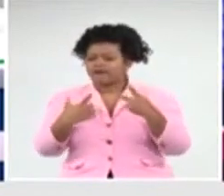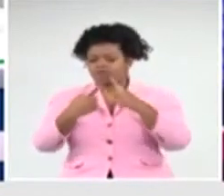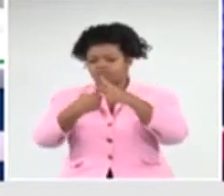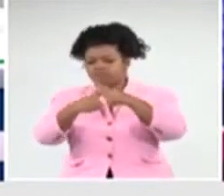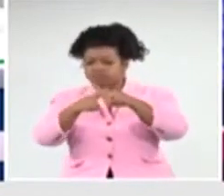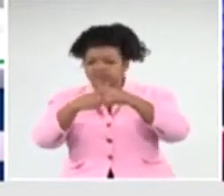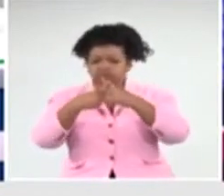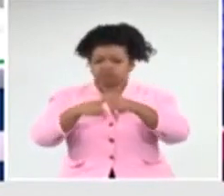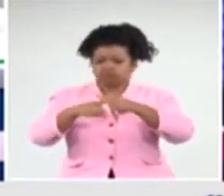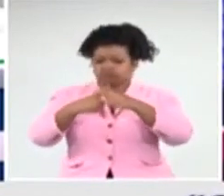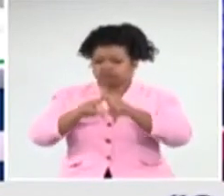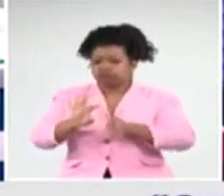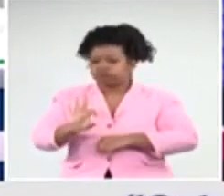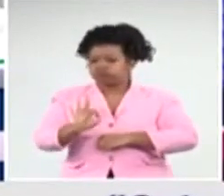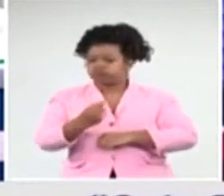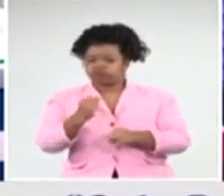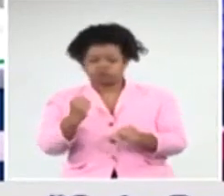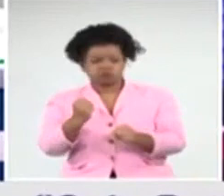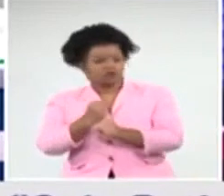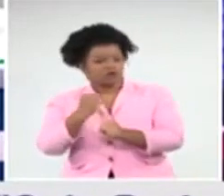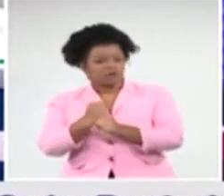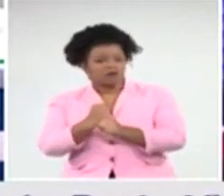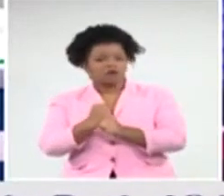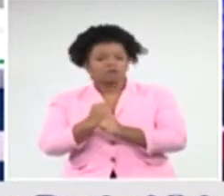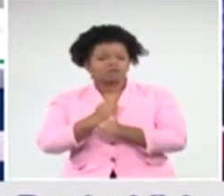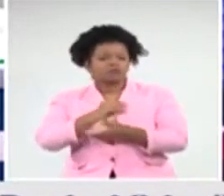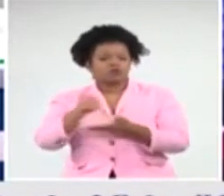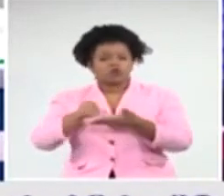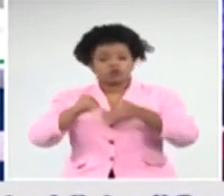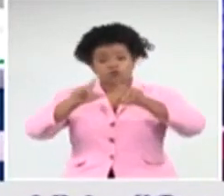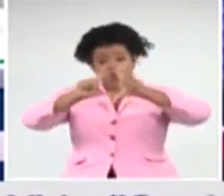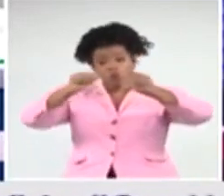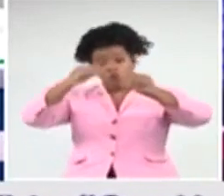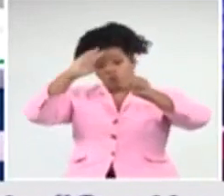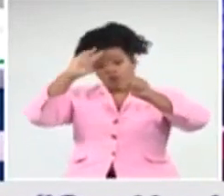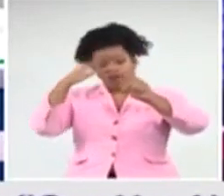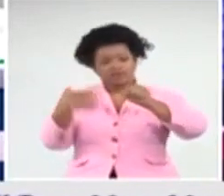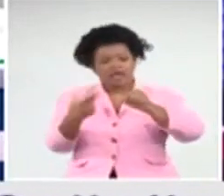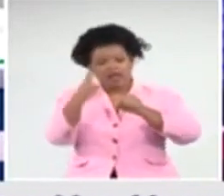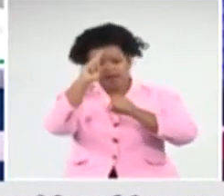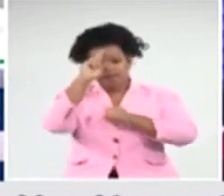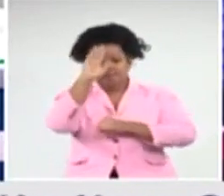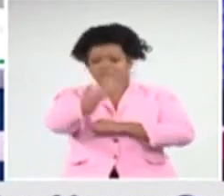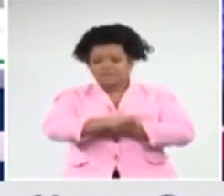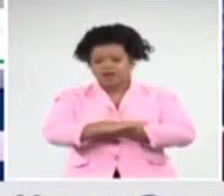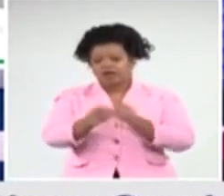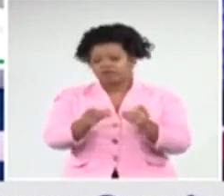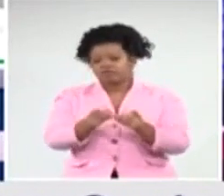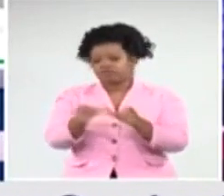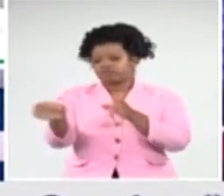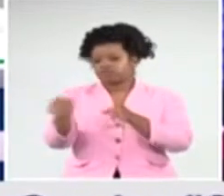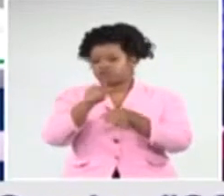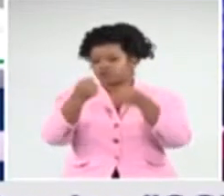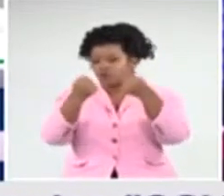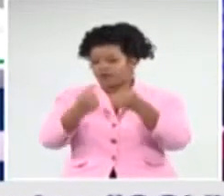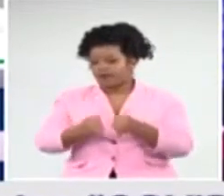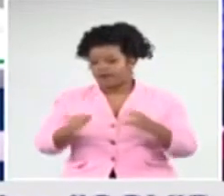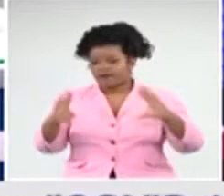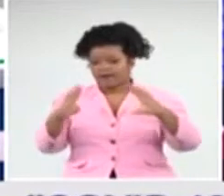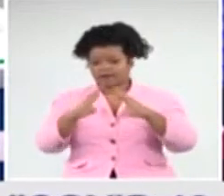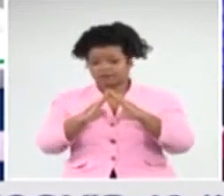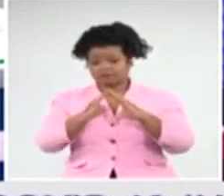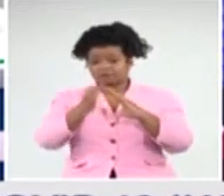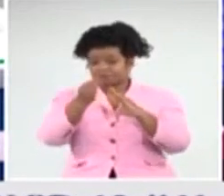las acciones que se llevan a cabo en el territorio nacional para el ingreso y aislamiento domiciliario. Esta es una